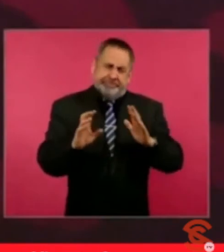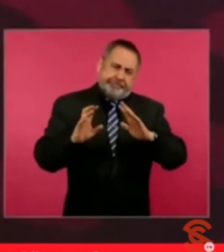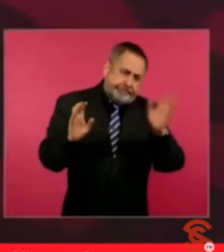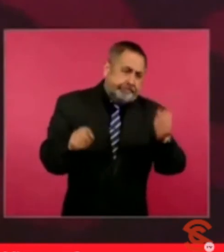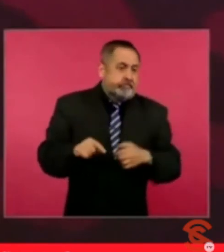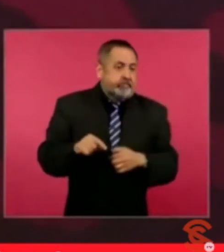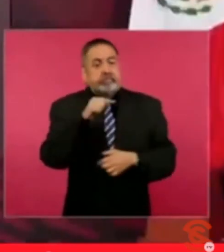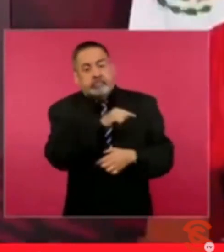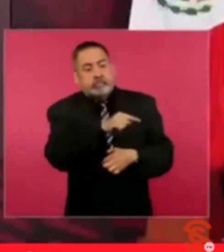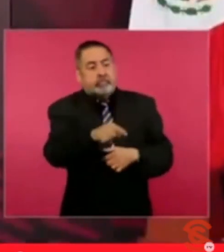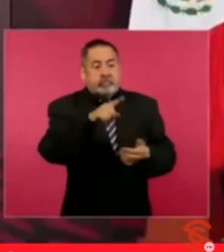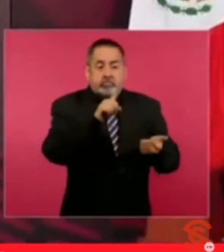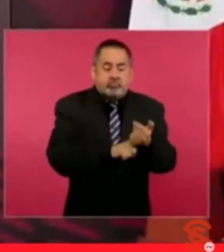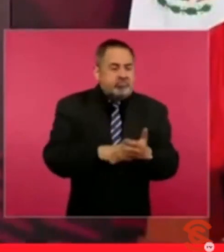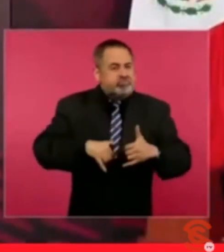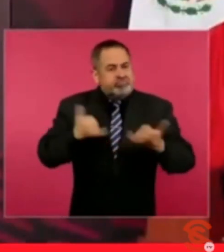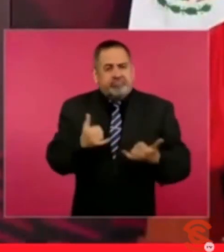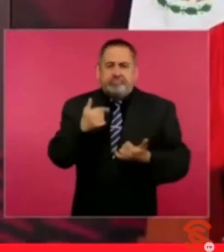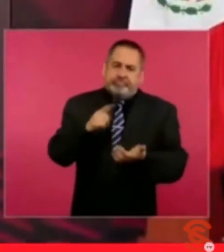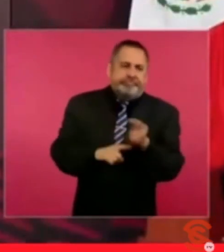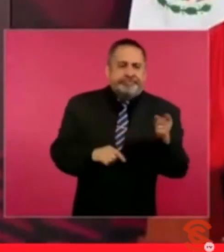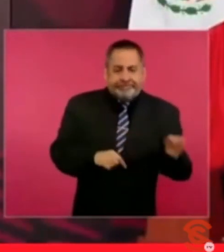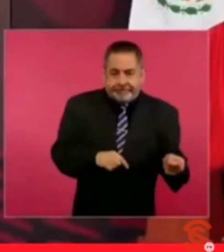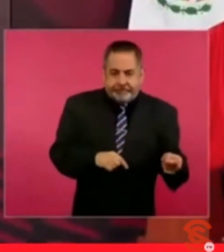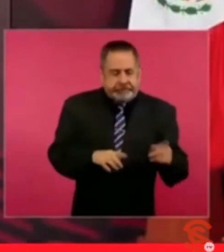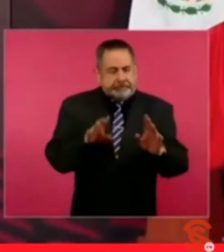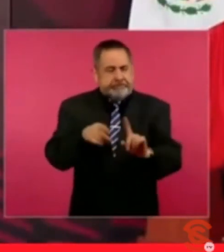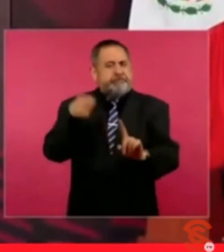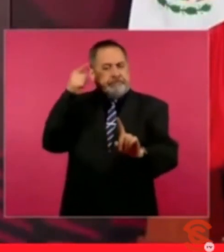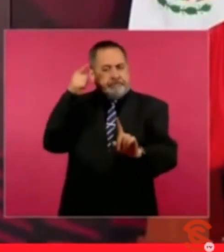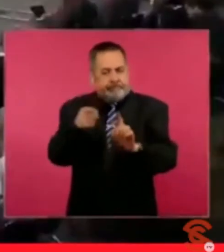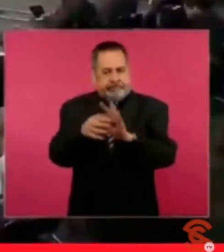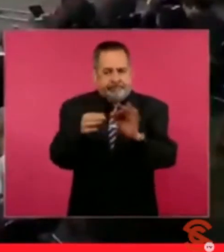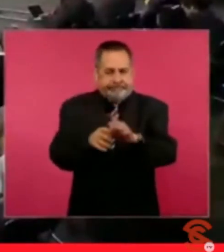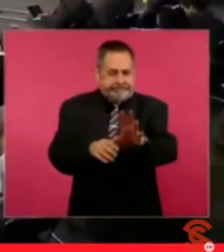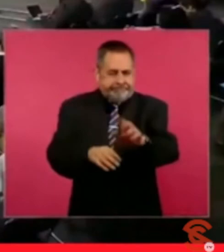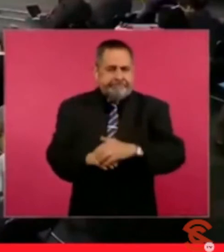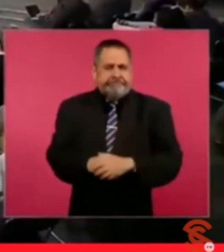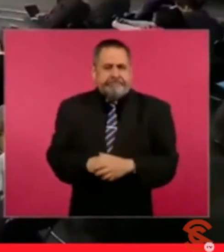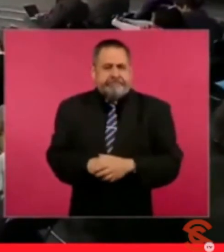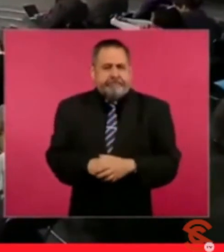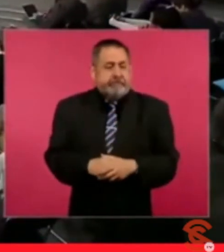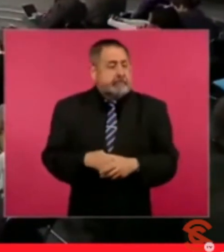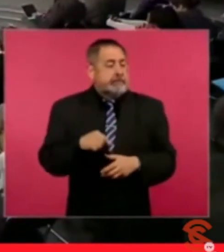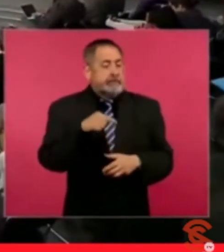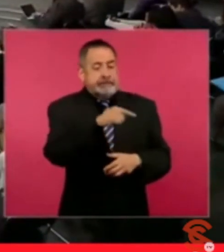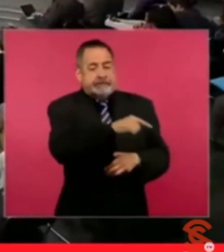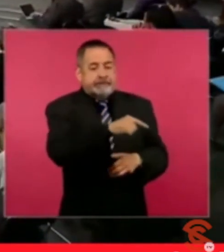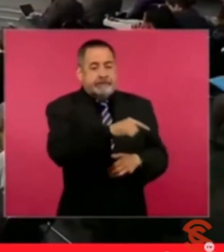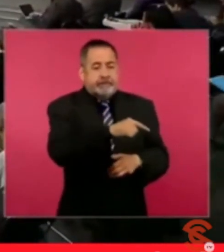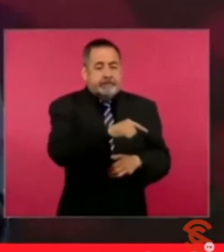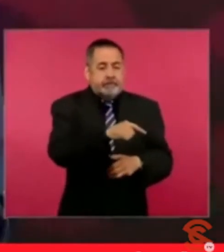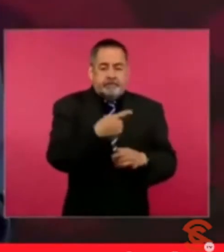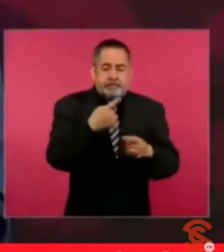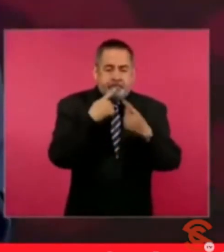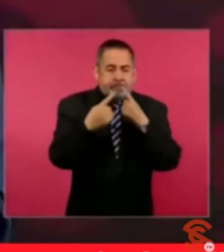están en ese plan. Pero a lo que voy, a ver si es un diálogo en el metro.